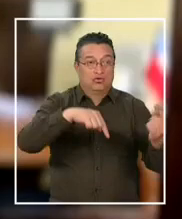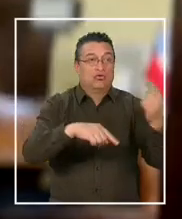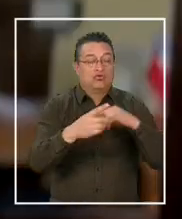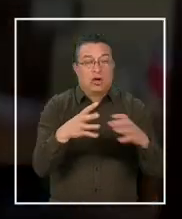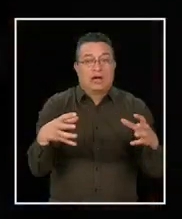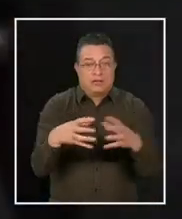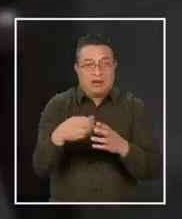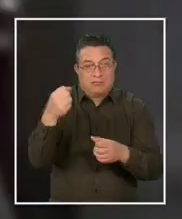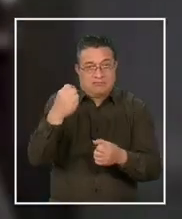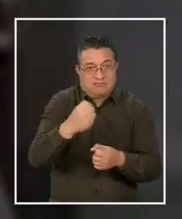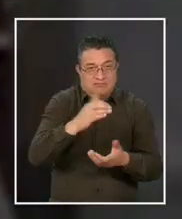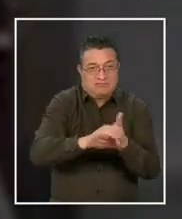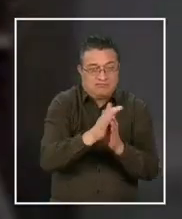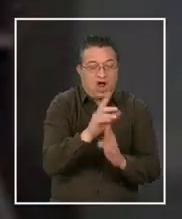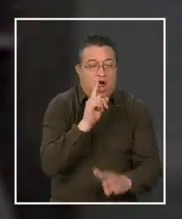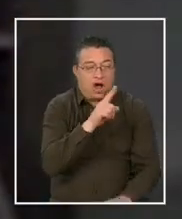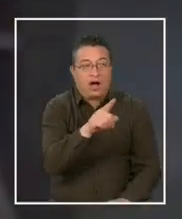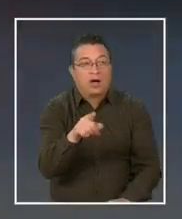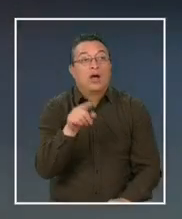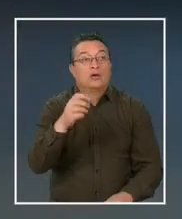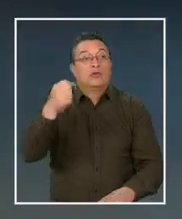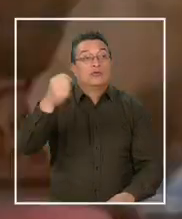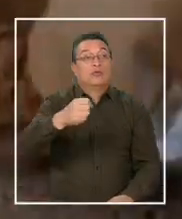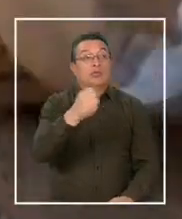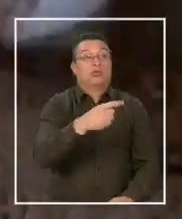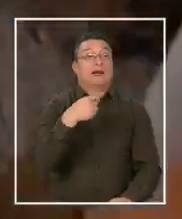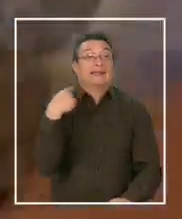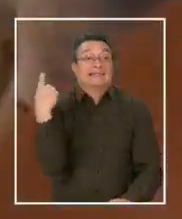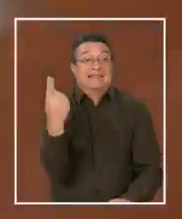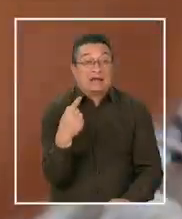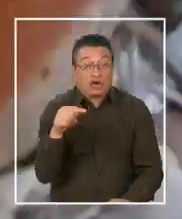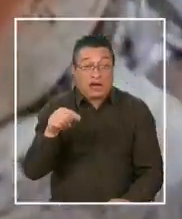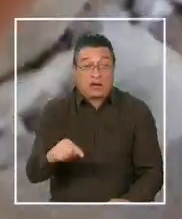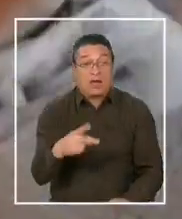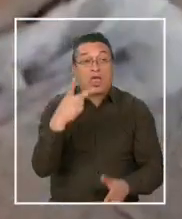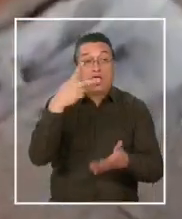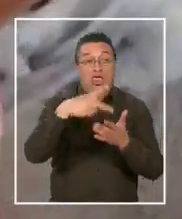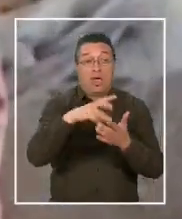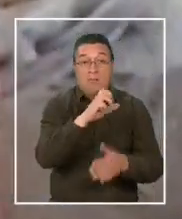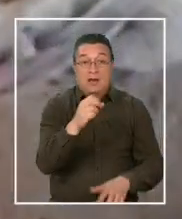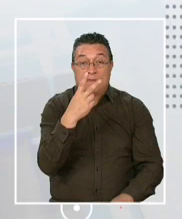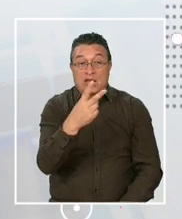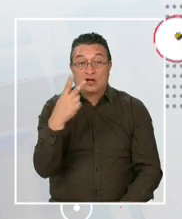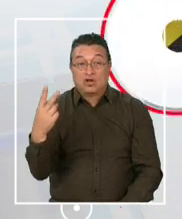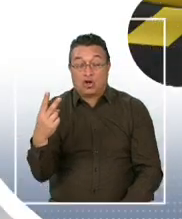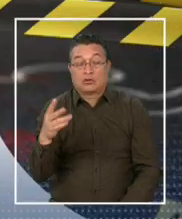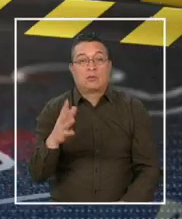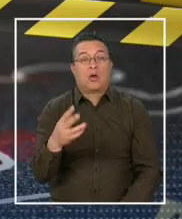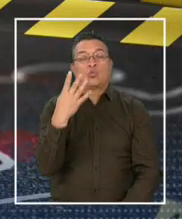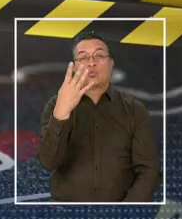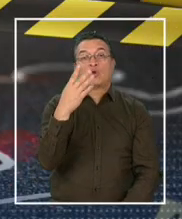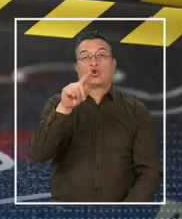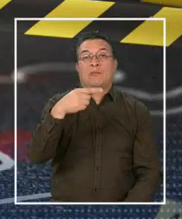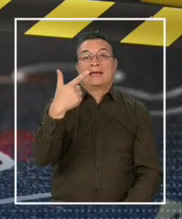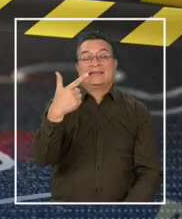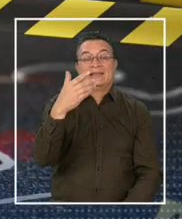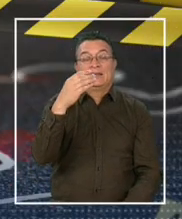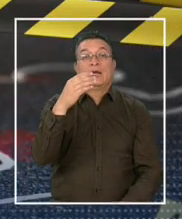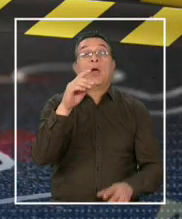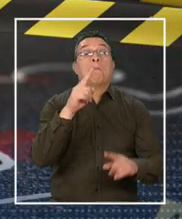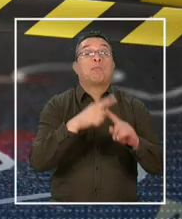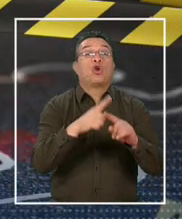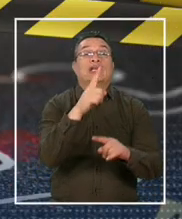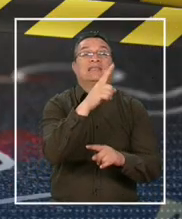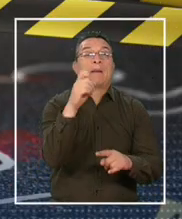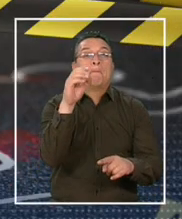crimen organizado. El aumento de los homicidios a nivel nacional hizo que durante 2022 la tasa llegara a 4,7 por 100.000